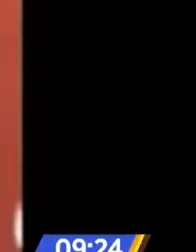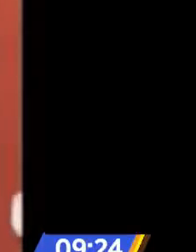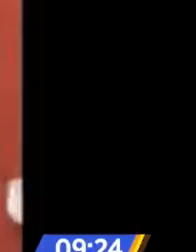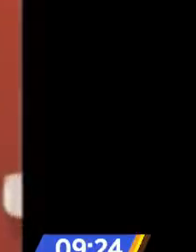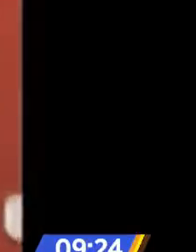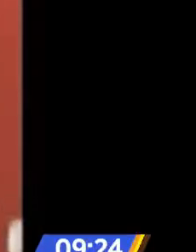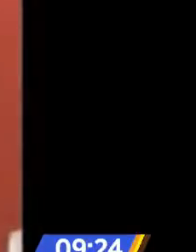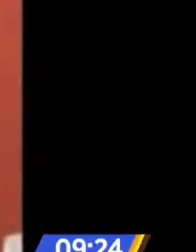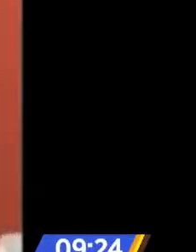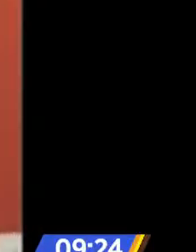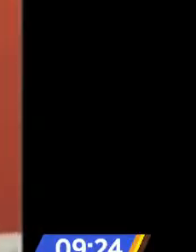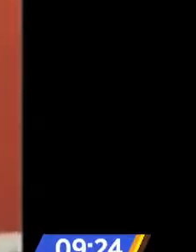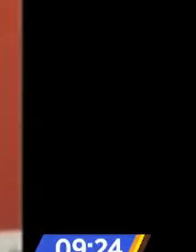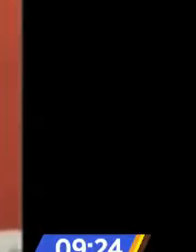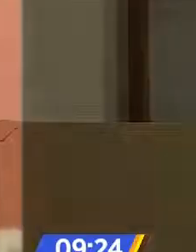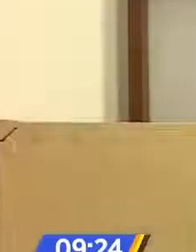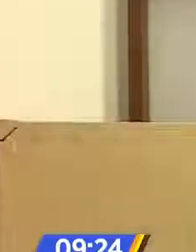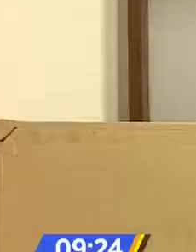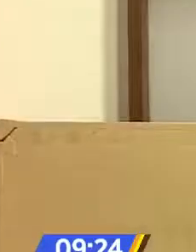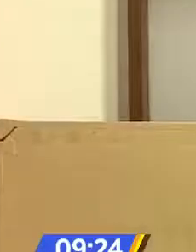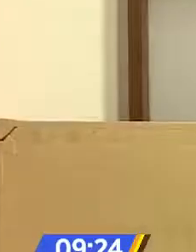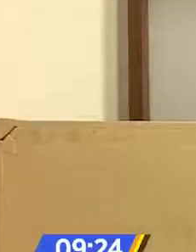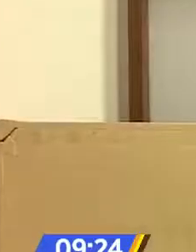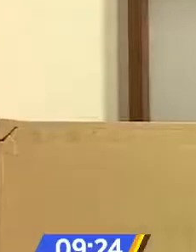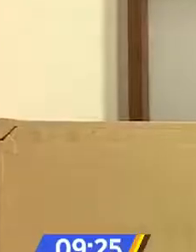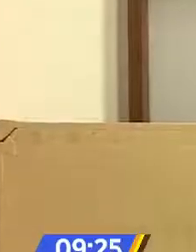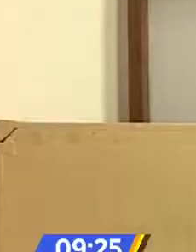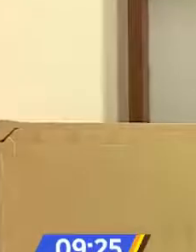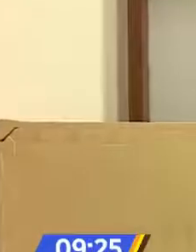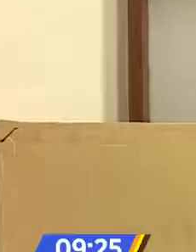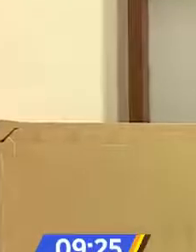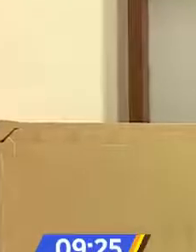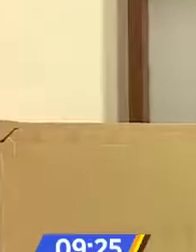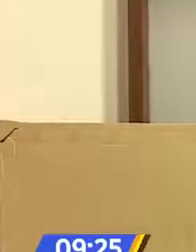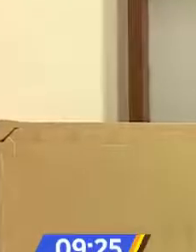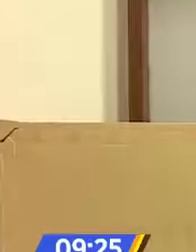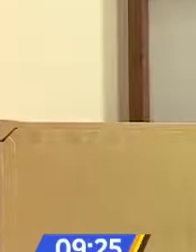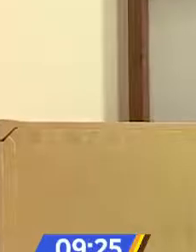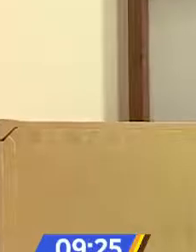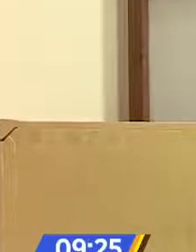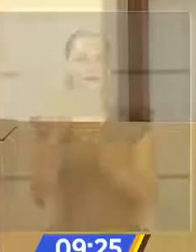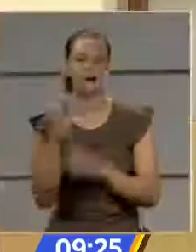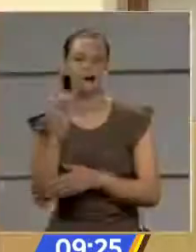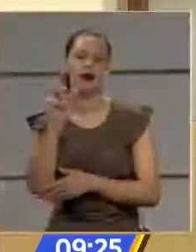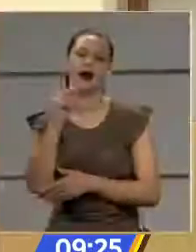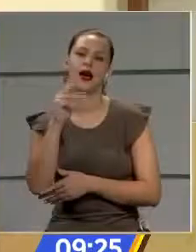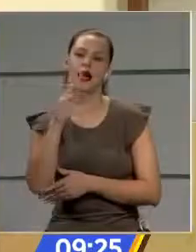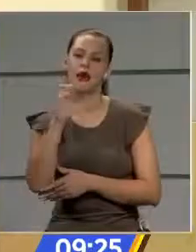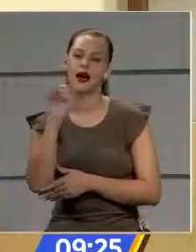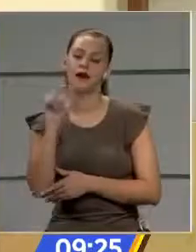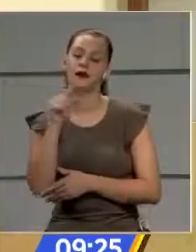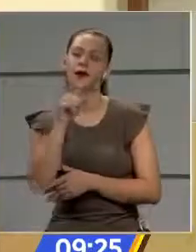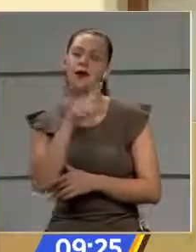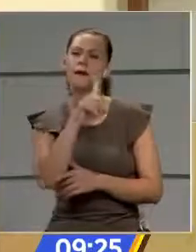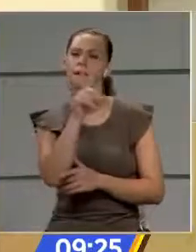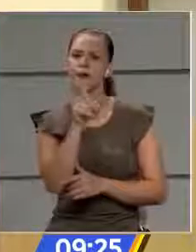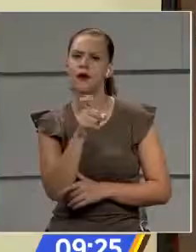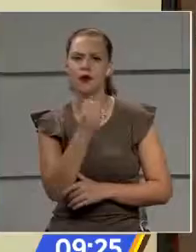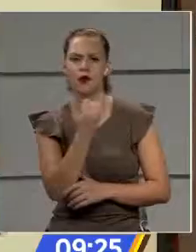legs, brain. Bye bye. Gracias, teacher Ale. Perdón, Carla. Carla, nos están